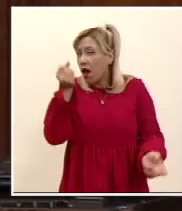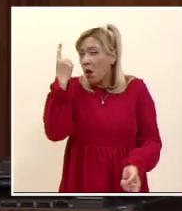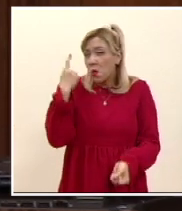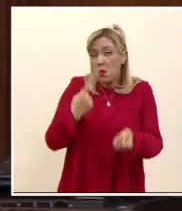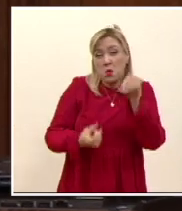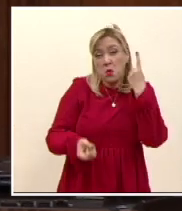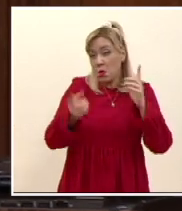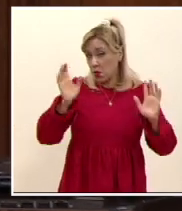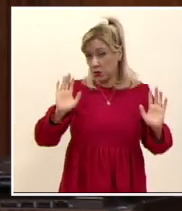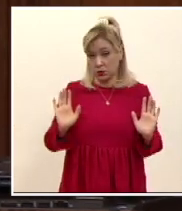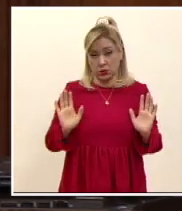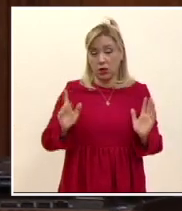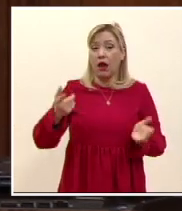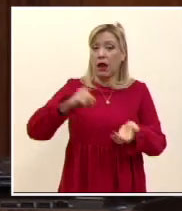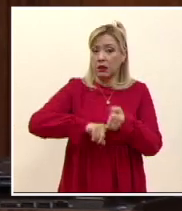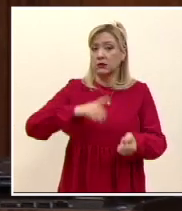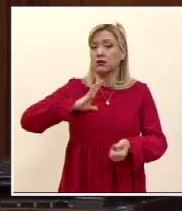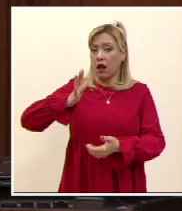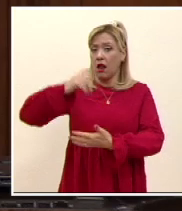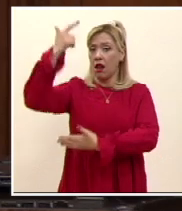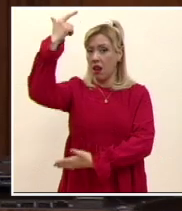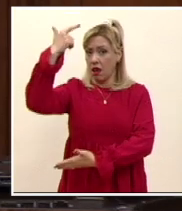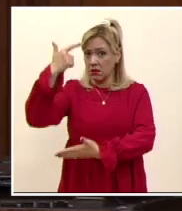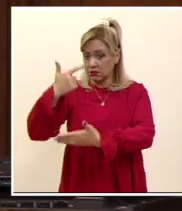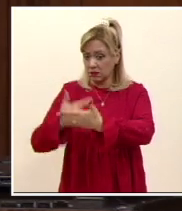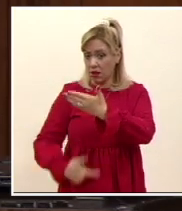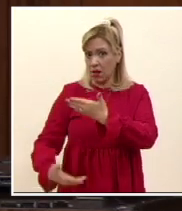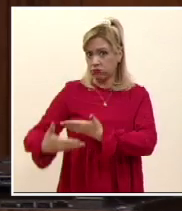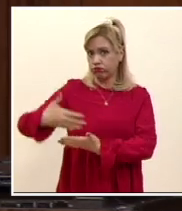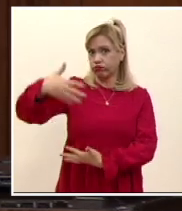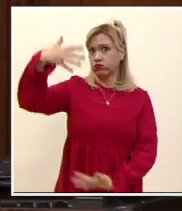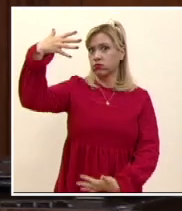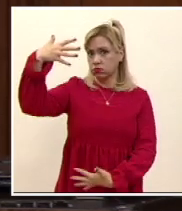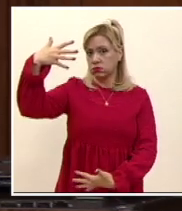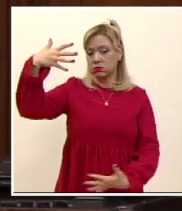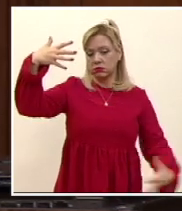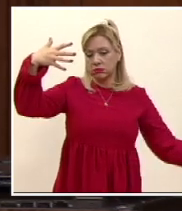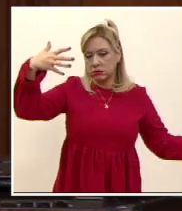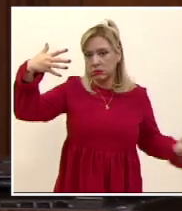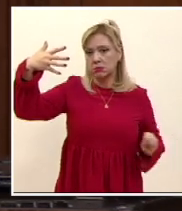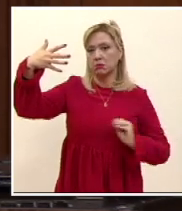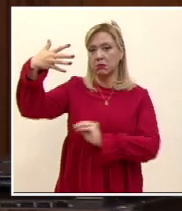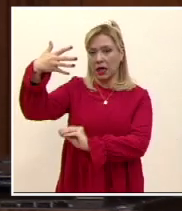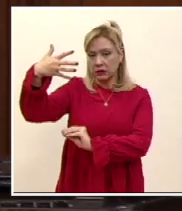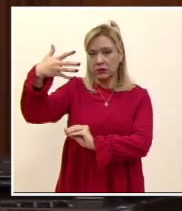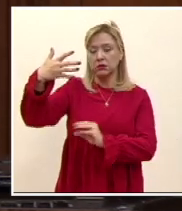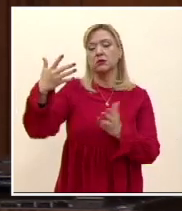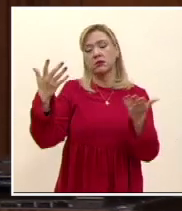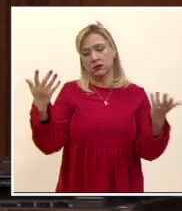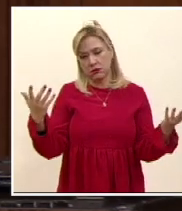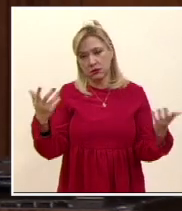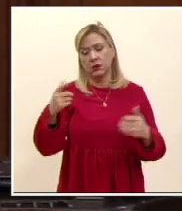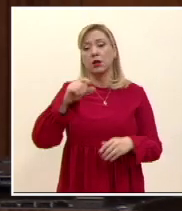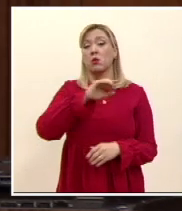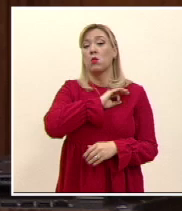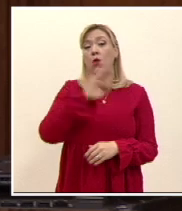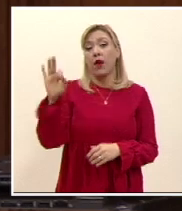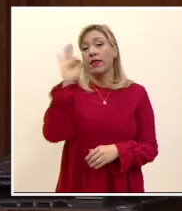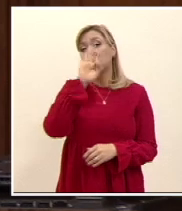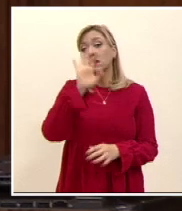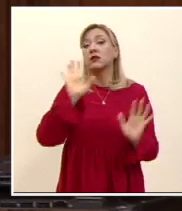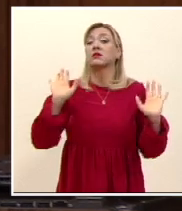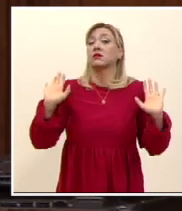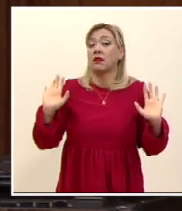de aquellos ya incorporados en la lista de resolución misma que, insisto, podría